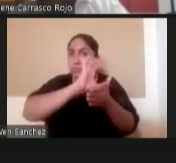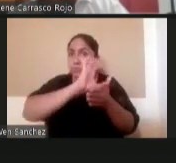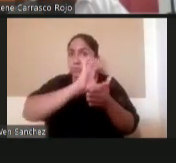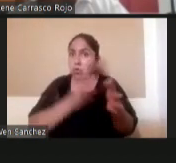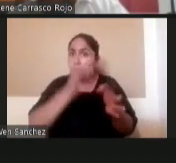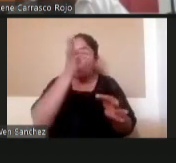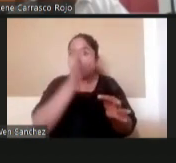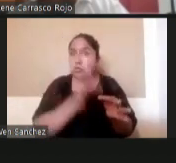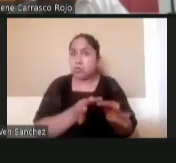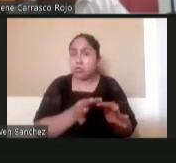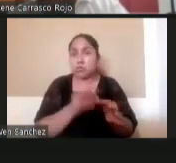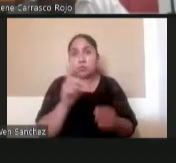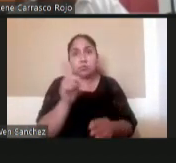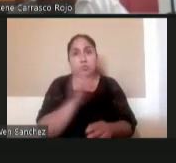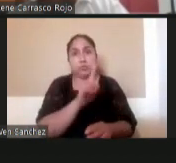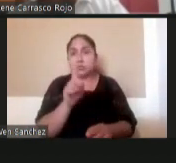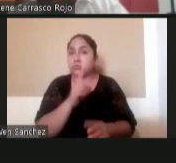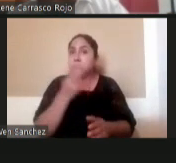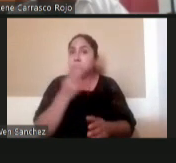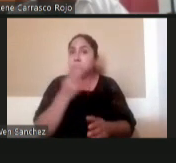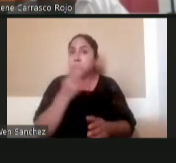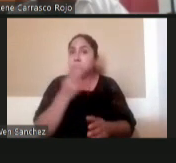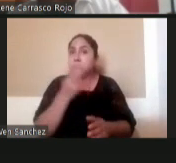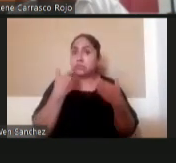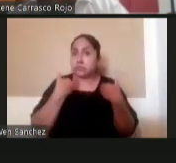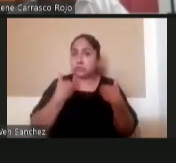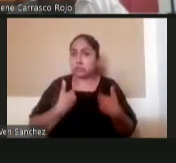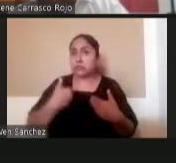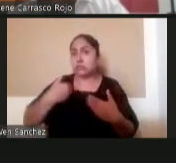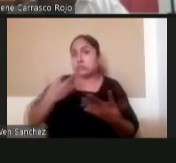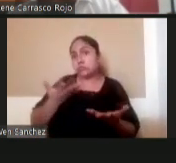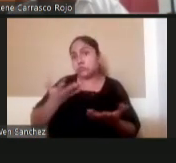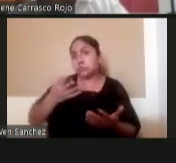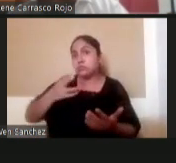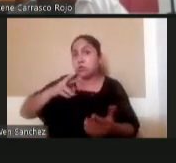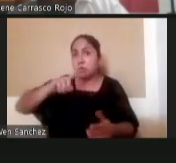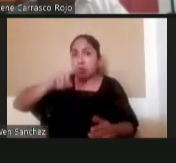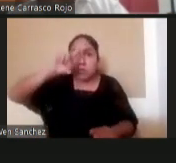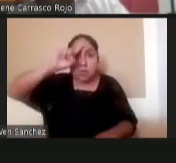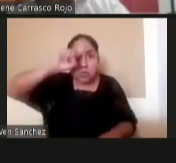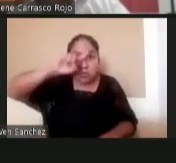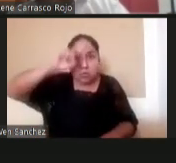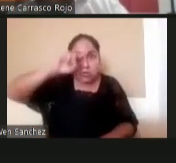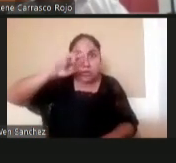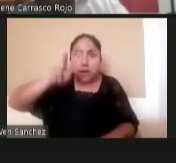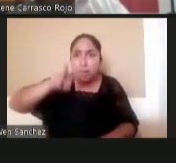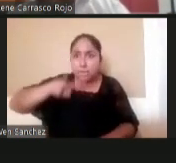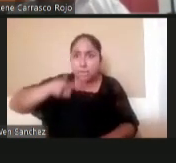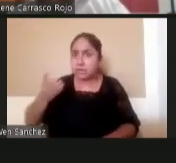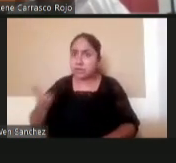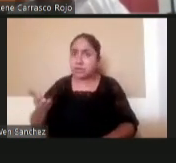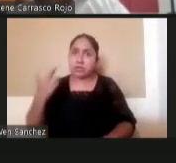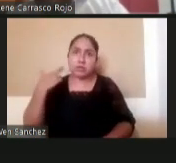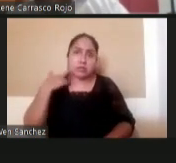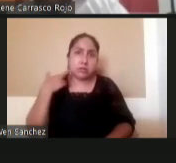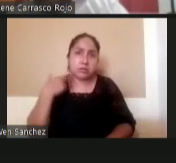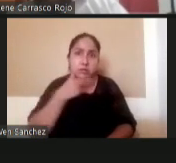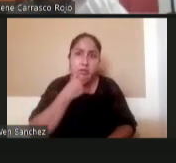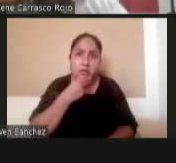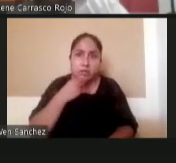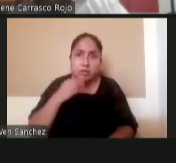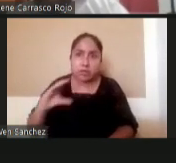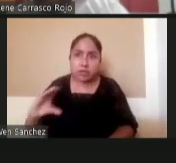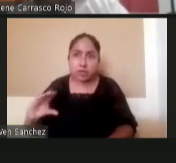sugiero que sí es correcto lo que dice el regidor Carlos Ponce Torres, de ir a verificar qué es lo que